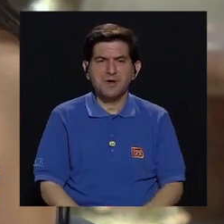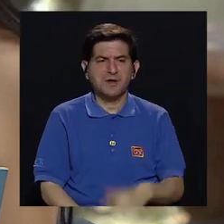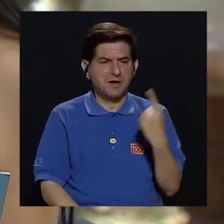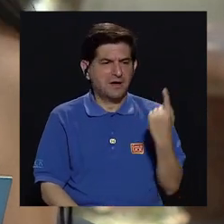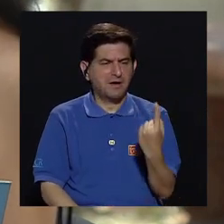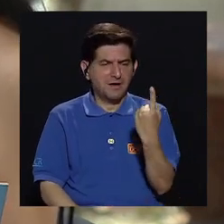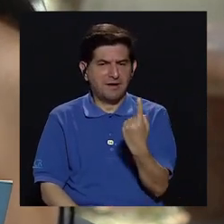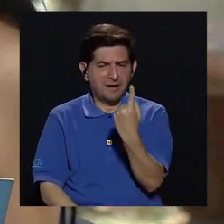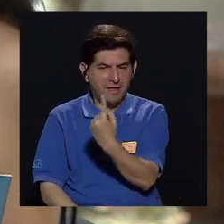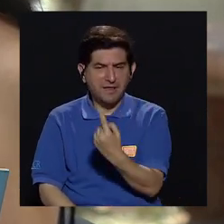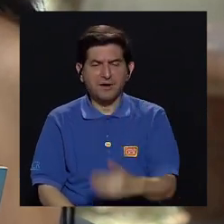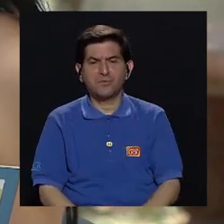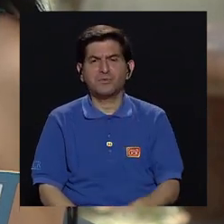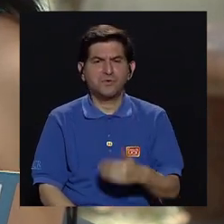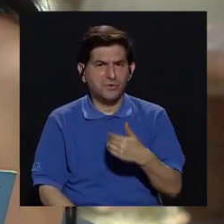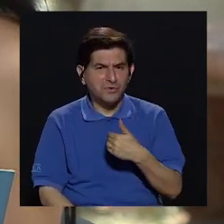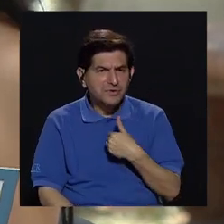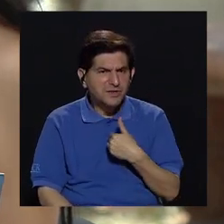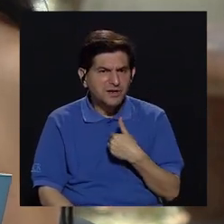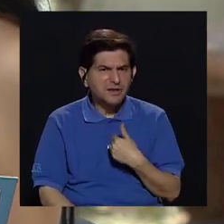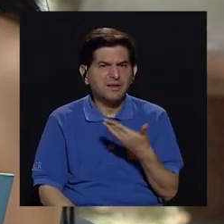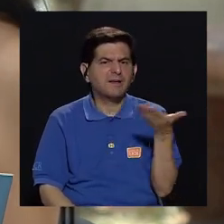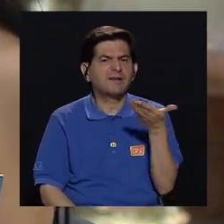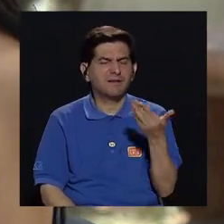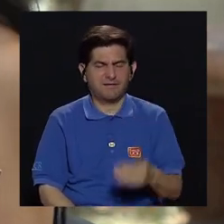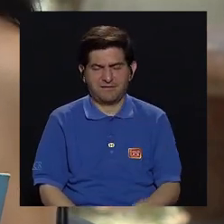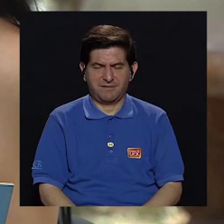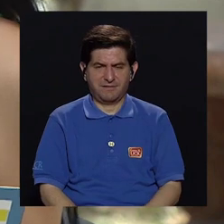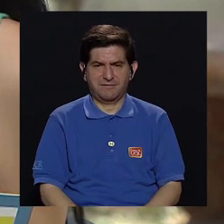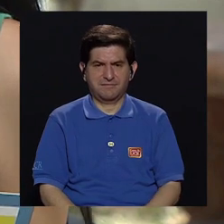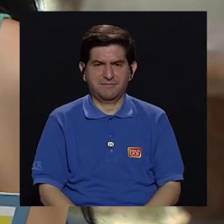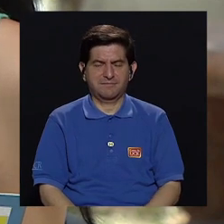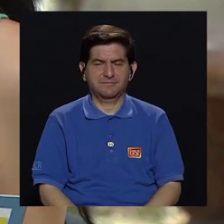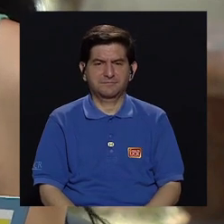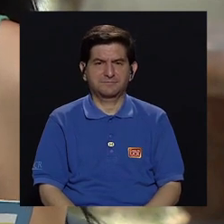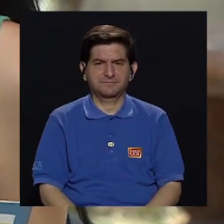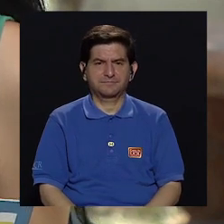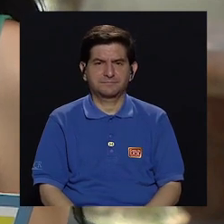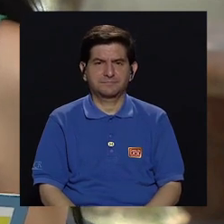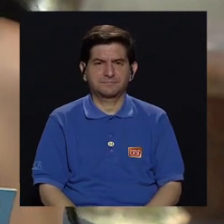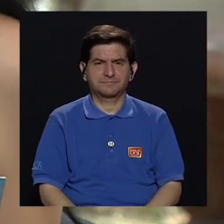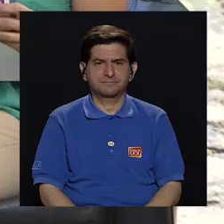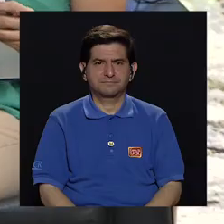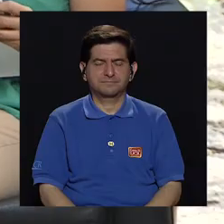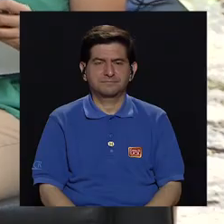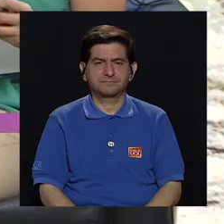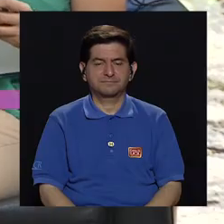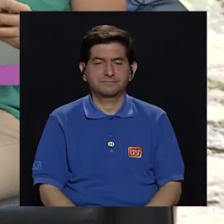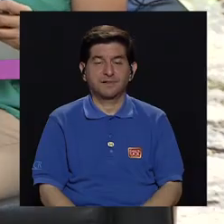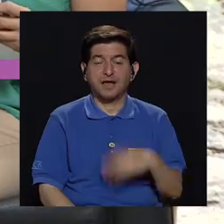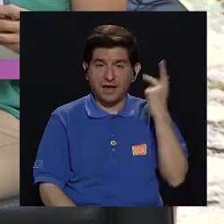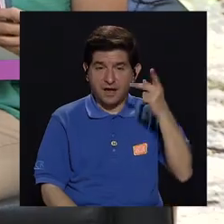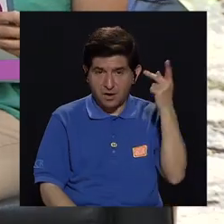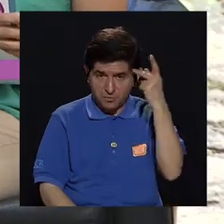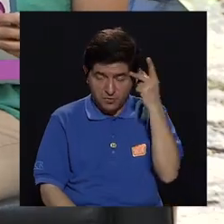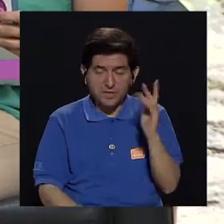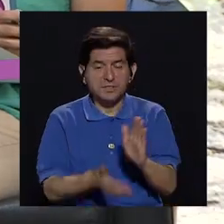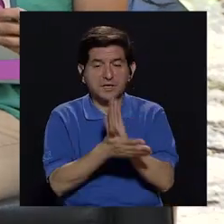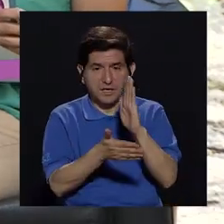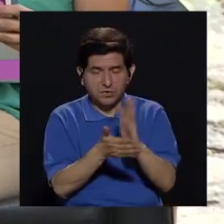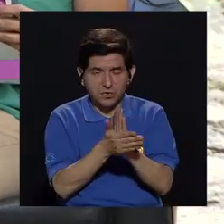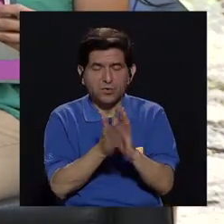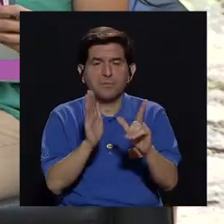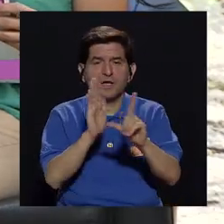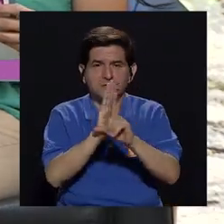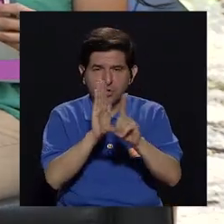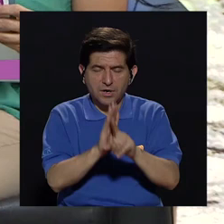Digamos, cada uno de esos componentes tiene su... ¿Qué nos vamos a encontrar en cada uno de esos componentes? Sí, en el caso de las políticas, pues